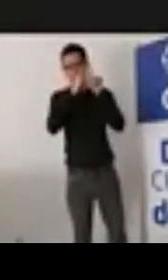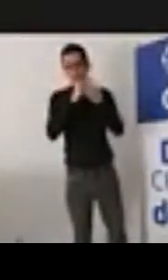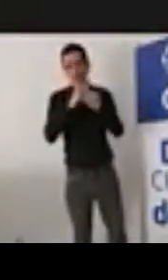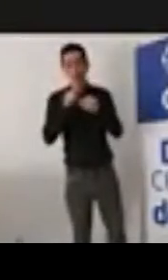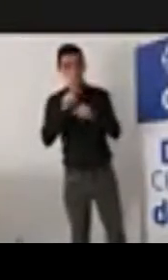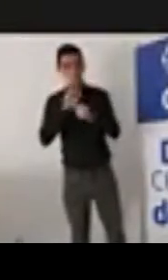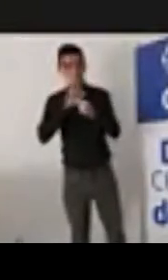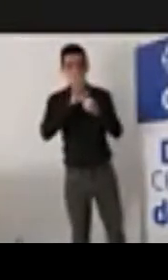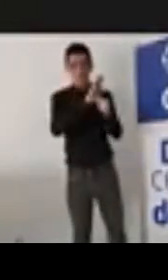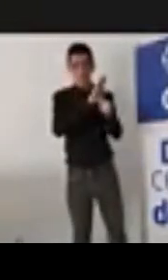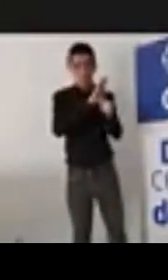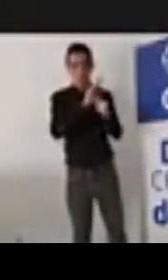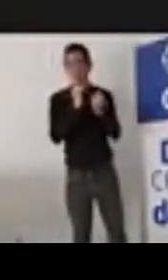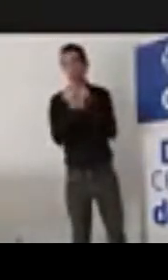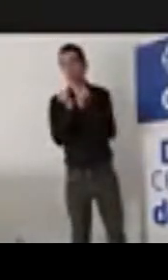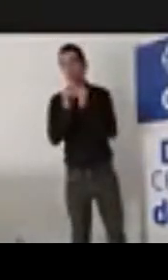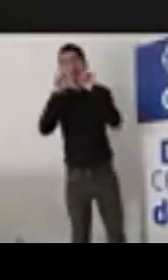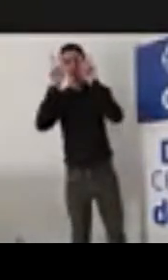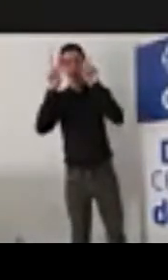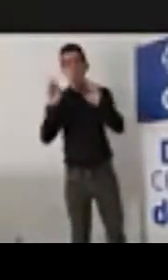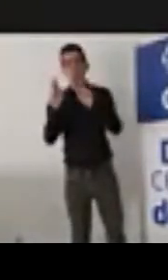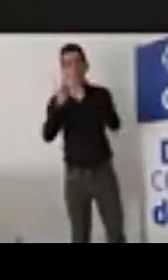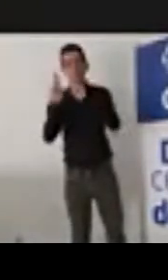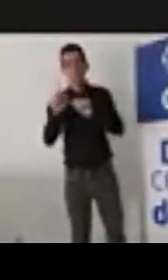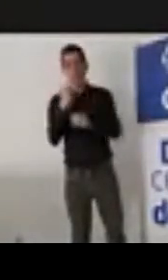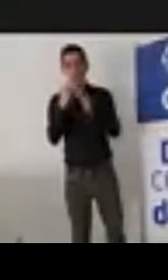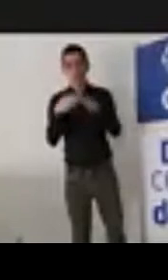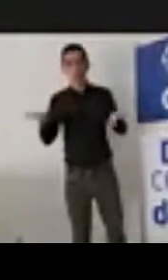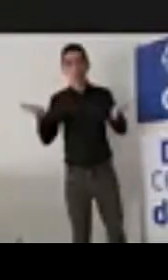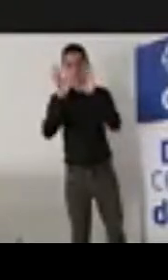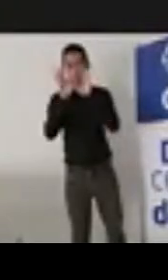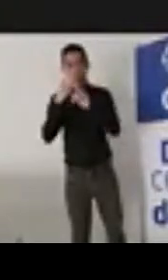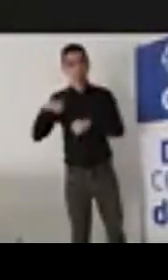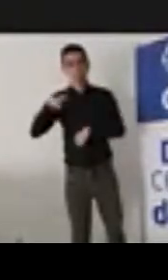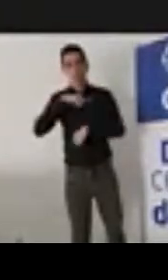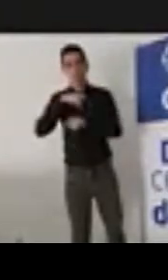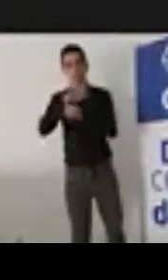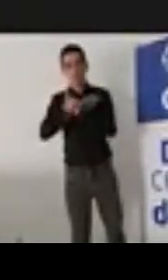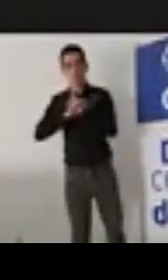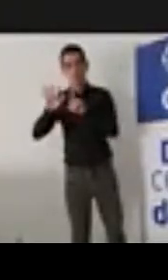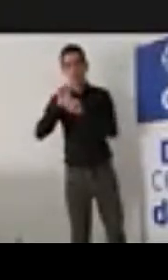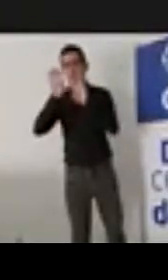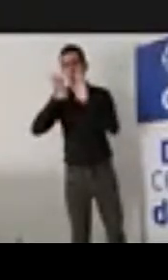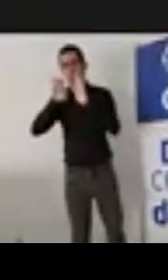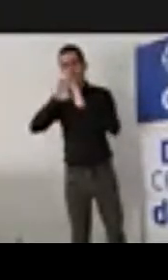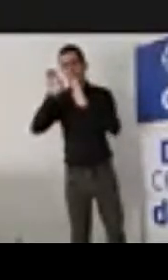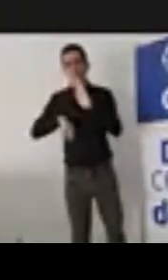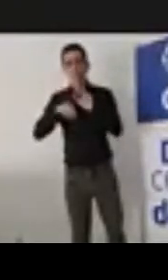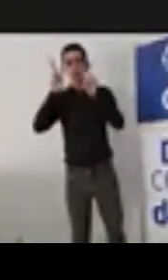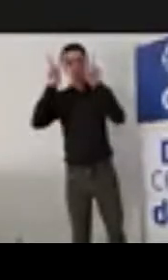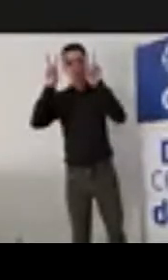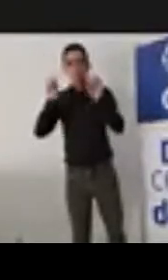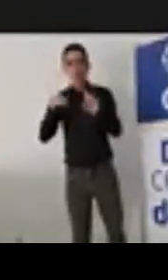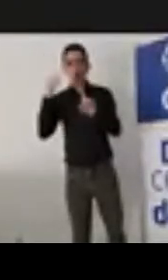propósito clave en el objetivo número 16 y que defendemos el medio ambiente con objetivos como el 13, el 14 y el 15, los jóvenes van a